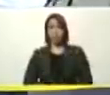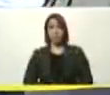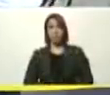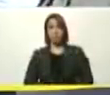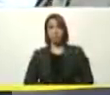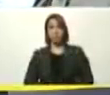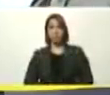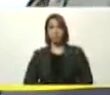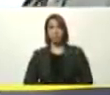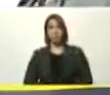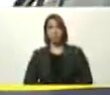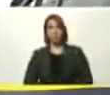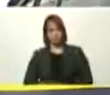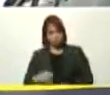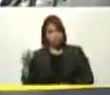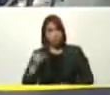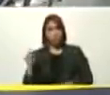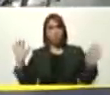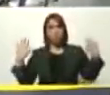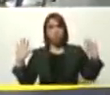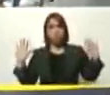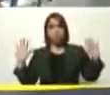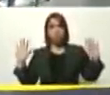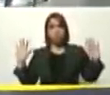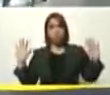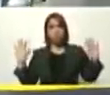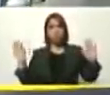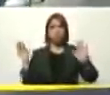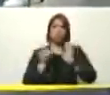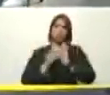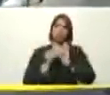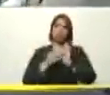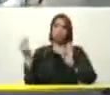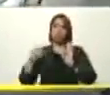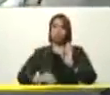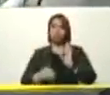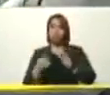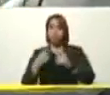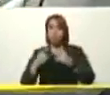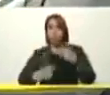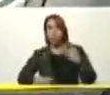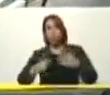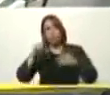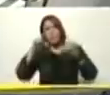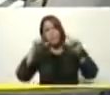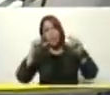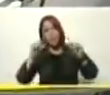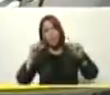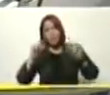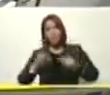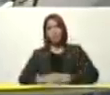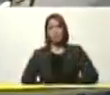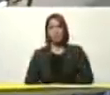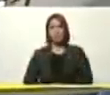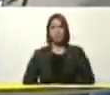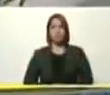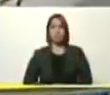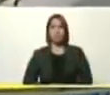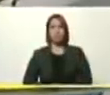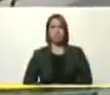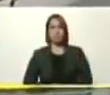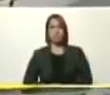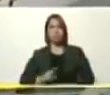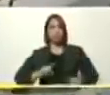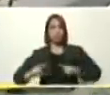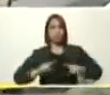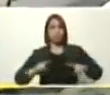es porque lo es, unas veces más, otras veces un poco menos. Es una